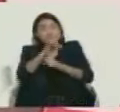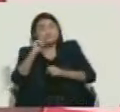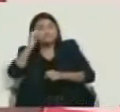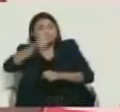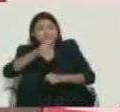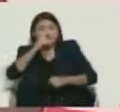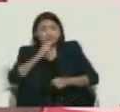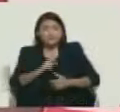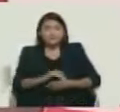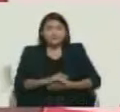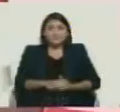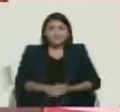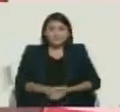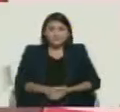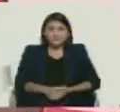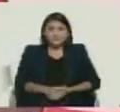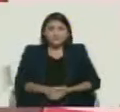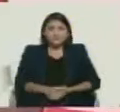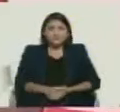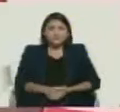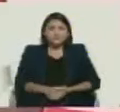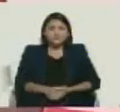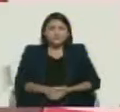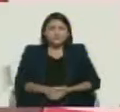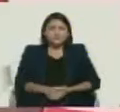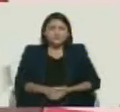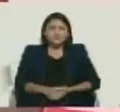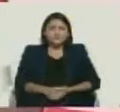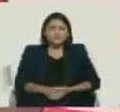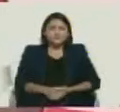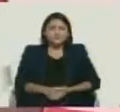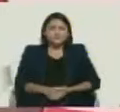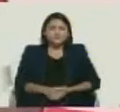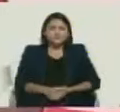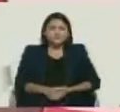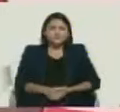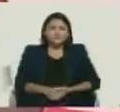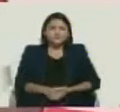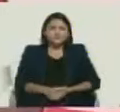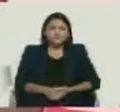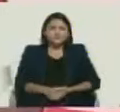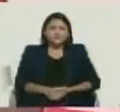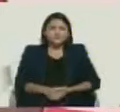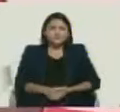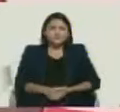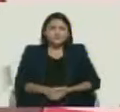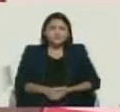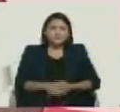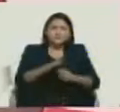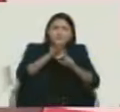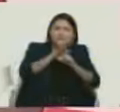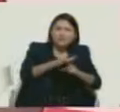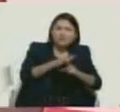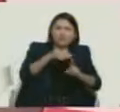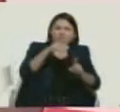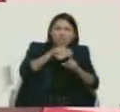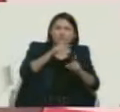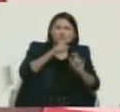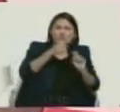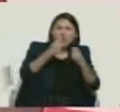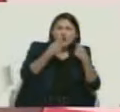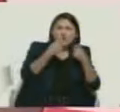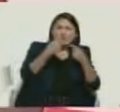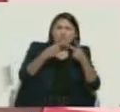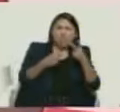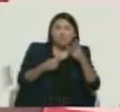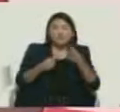tiempo. ¿Cómo creer que las presiones externas y pedir sanciones, bloqueos,